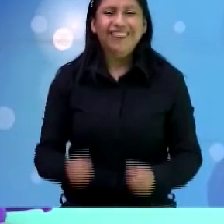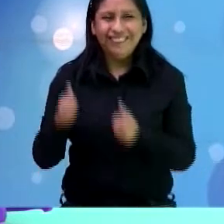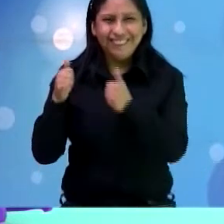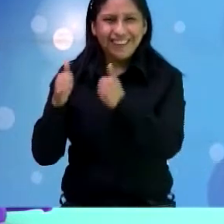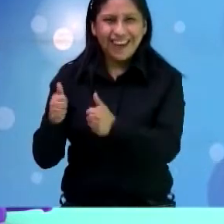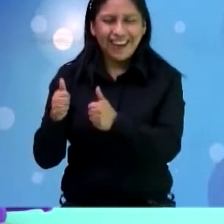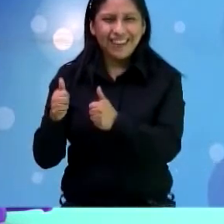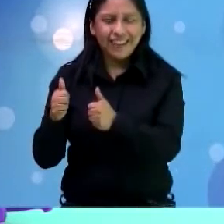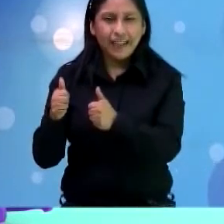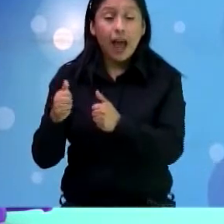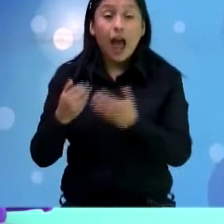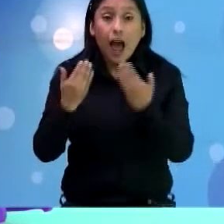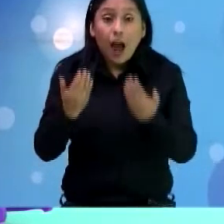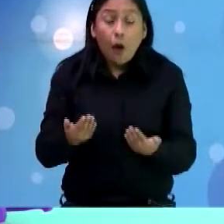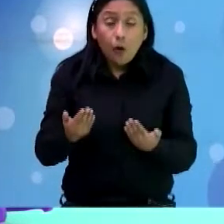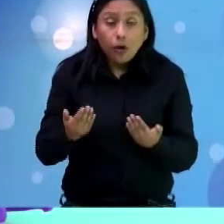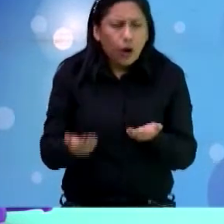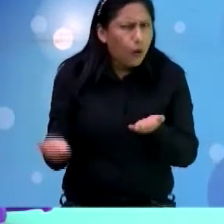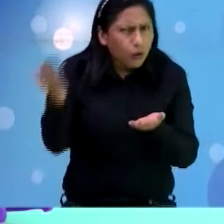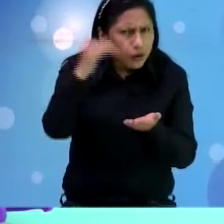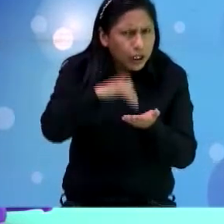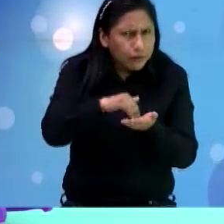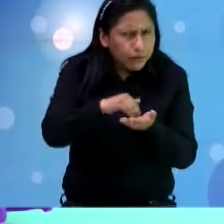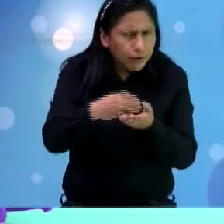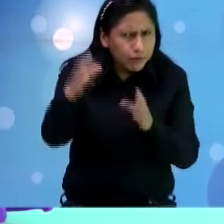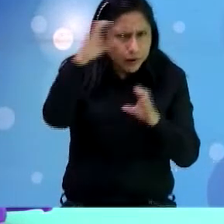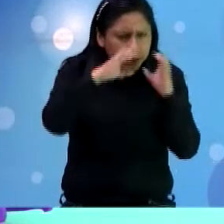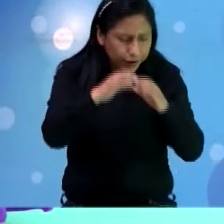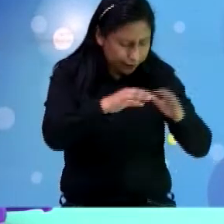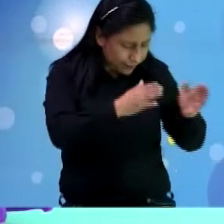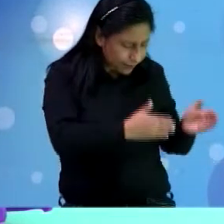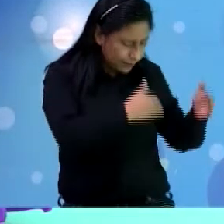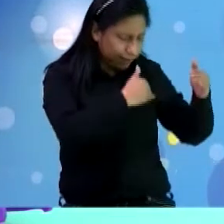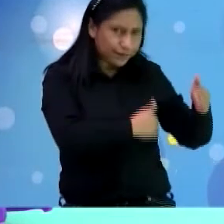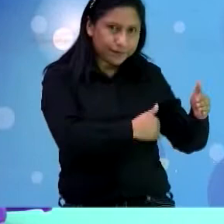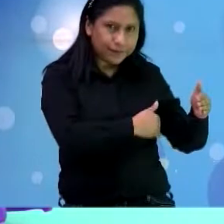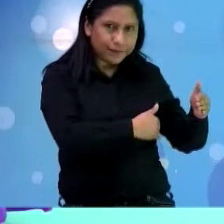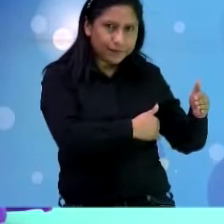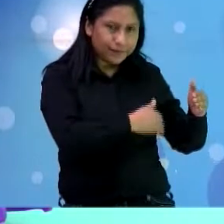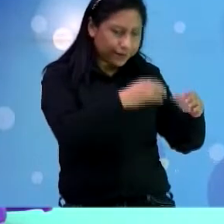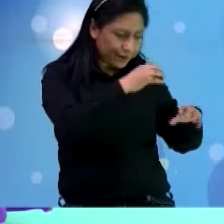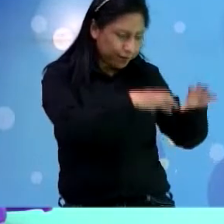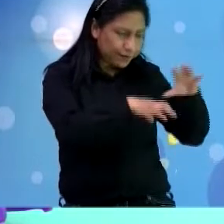Eso. Ahora busquemos algo más.